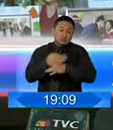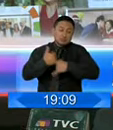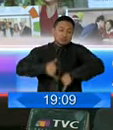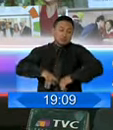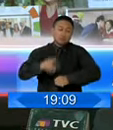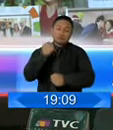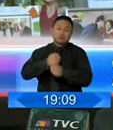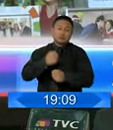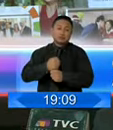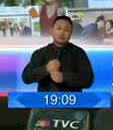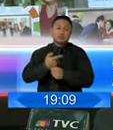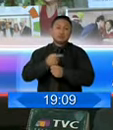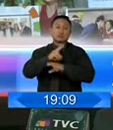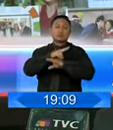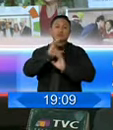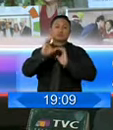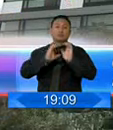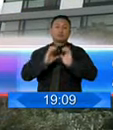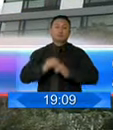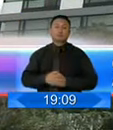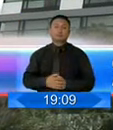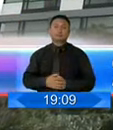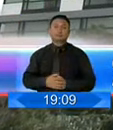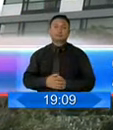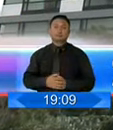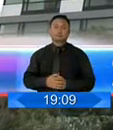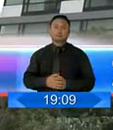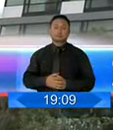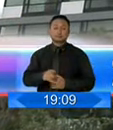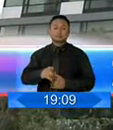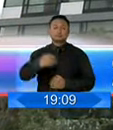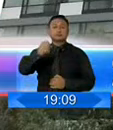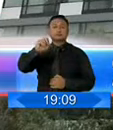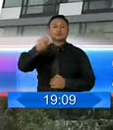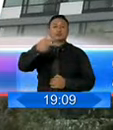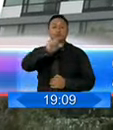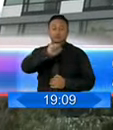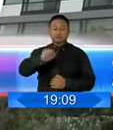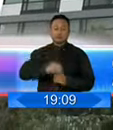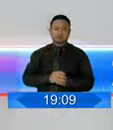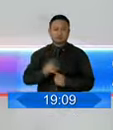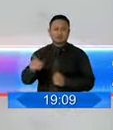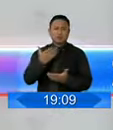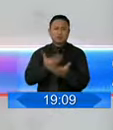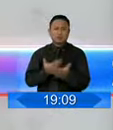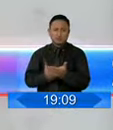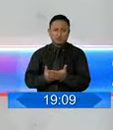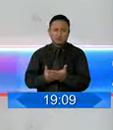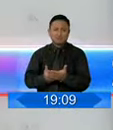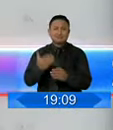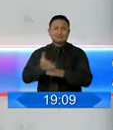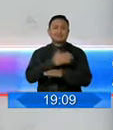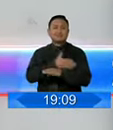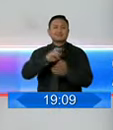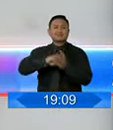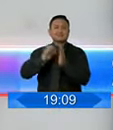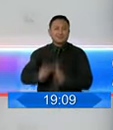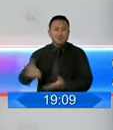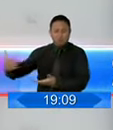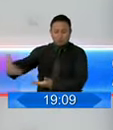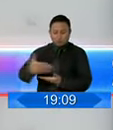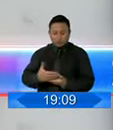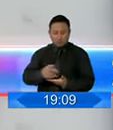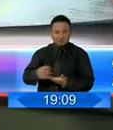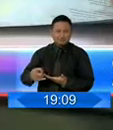funciones como superintendentes. A decir del señor Ochoa, ninguna de las supuestas pruebas recogidas por la Contraloría